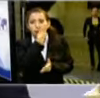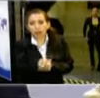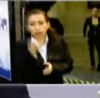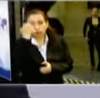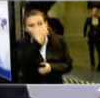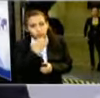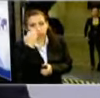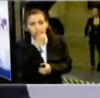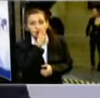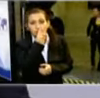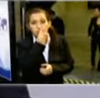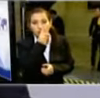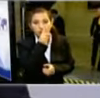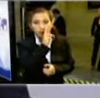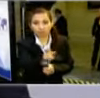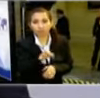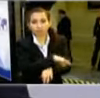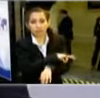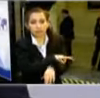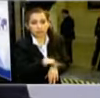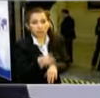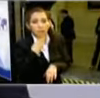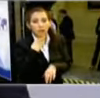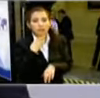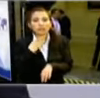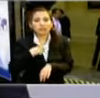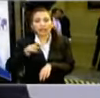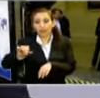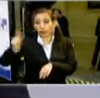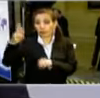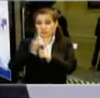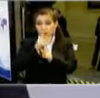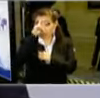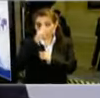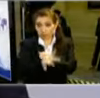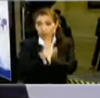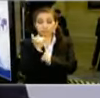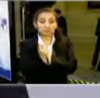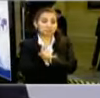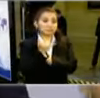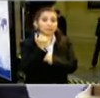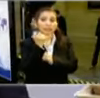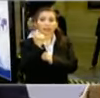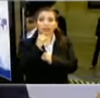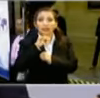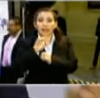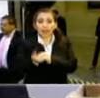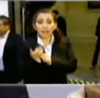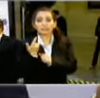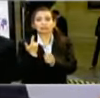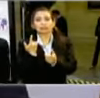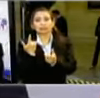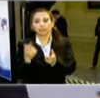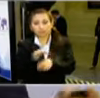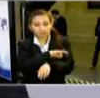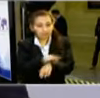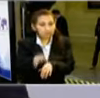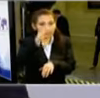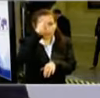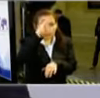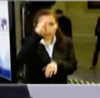evaluación y la mejor diseño de la política exterior del país, ya sea la que se imagine, diseñe, piense